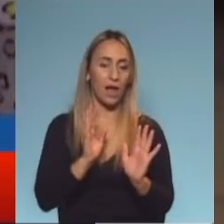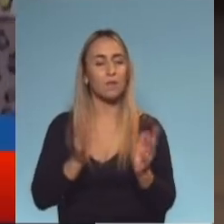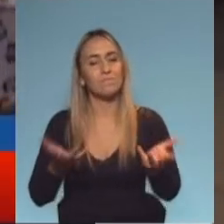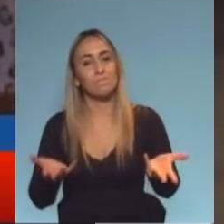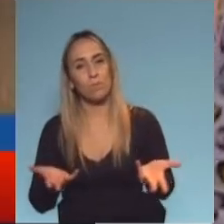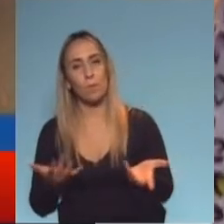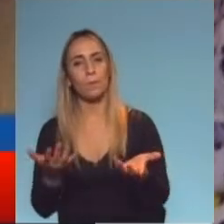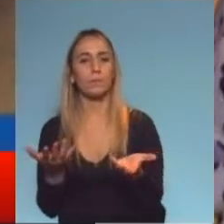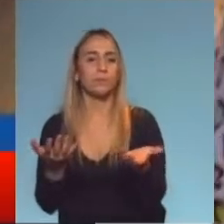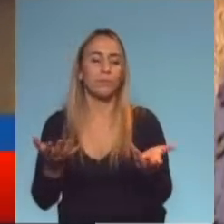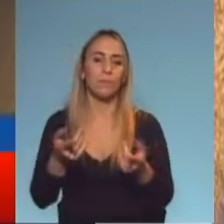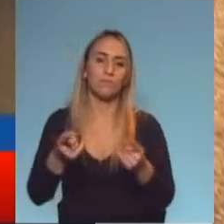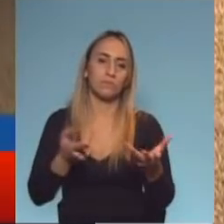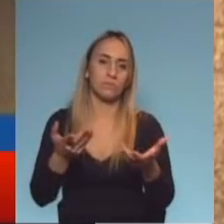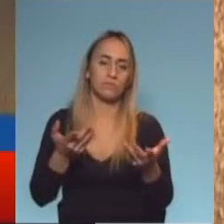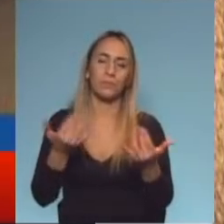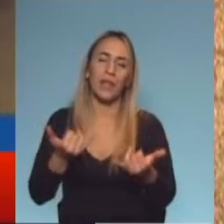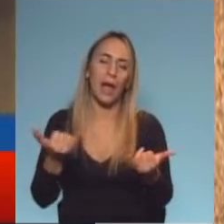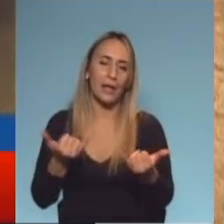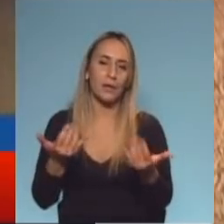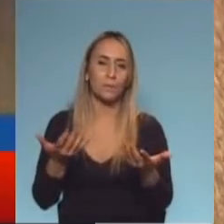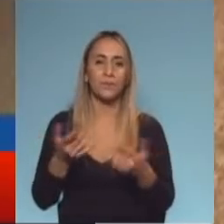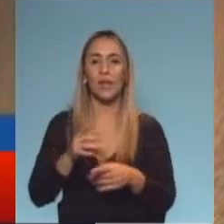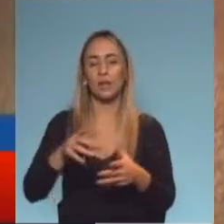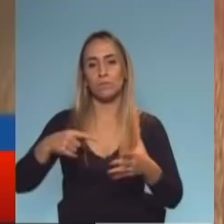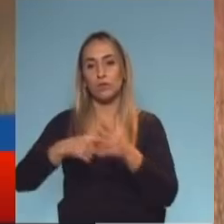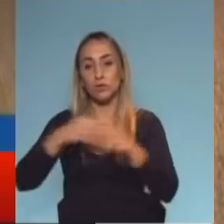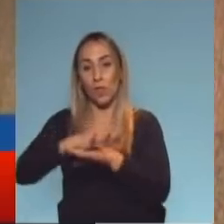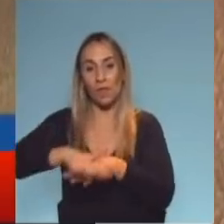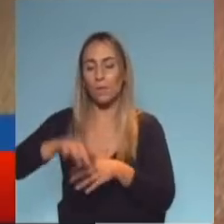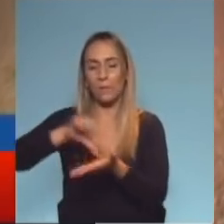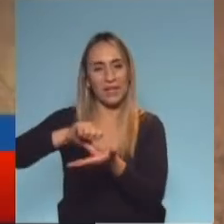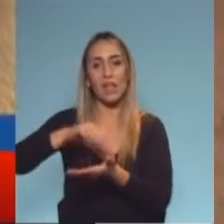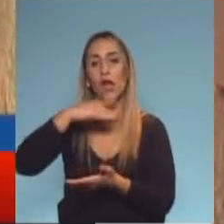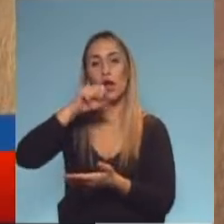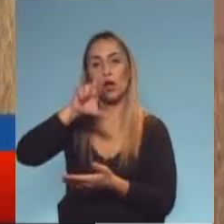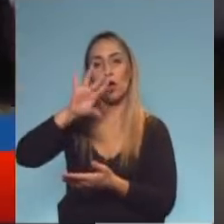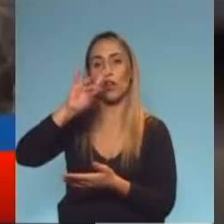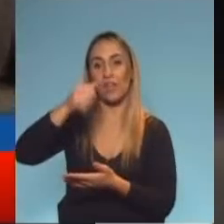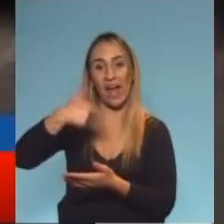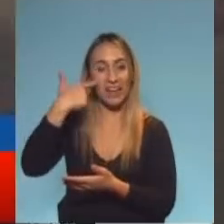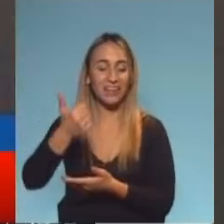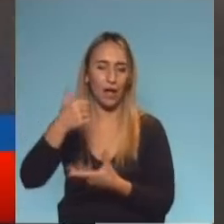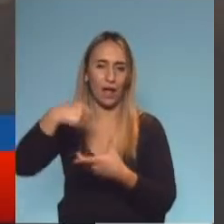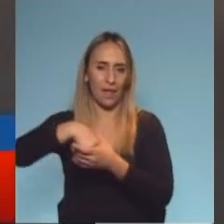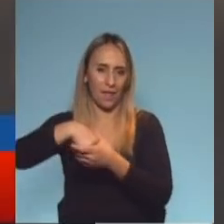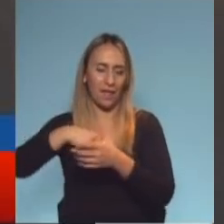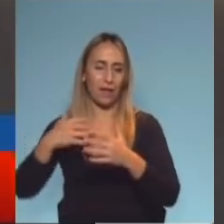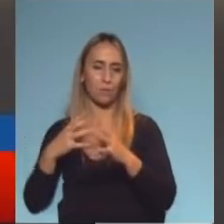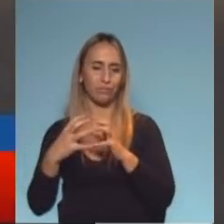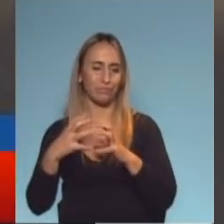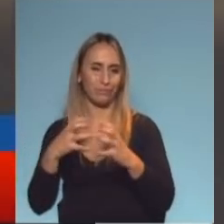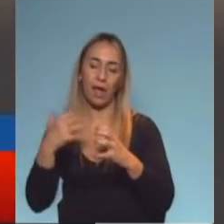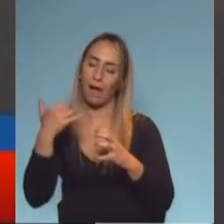bueno, hay unos movimientos particulares últimamente en Jordania que también, digamos, podrían cuestionar esto que estoy planteando, pero